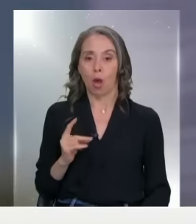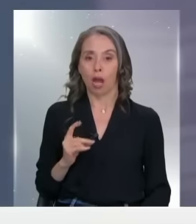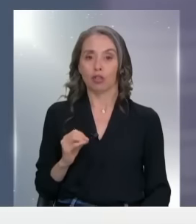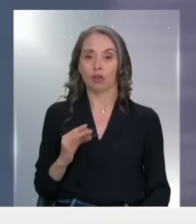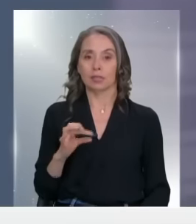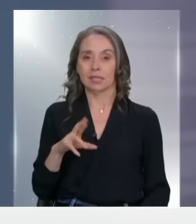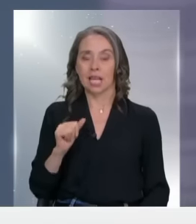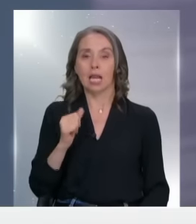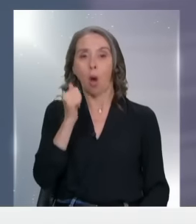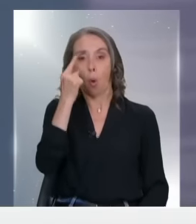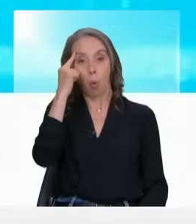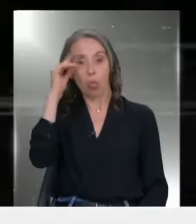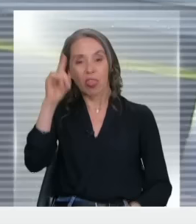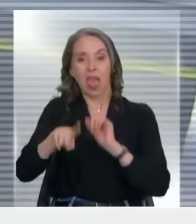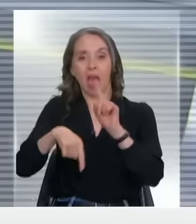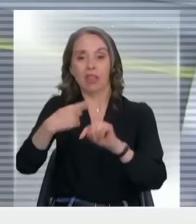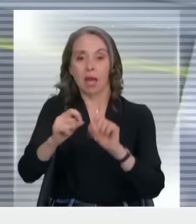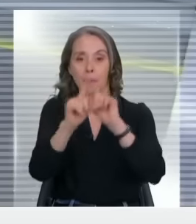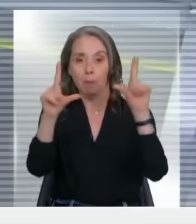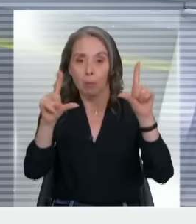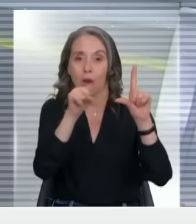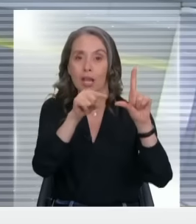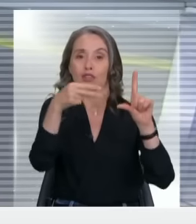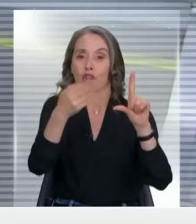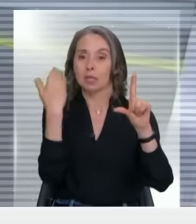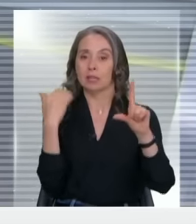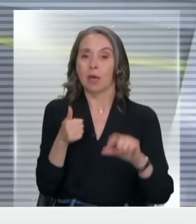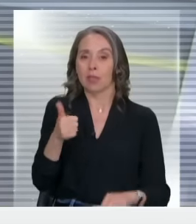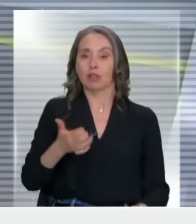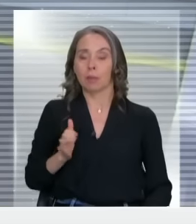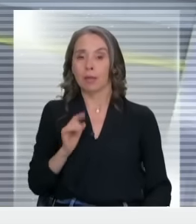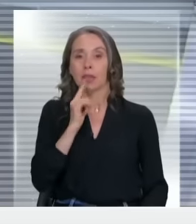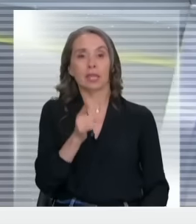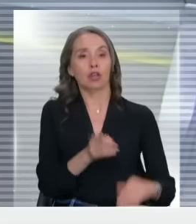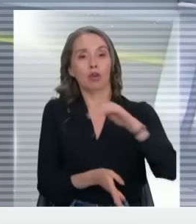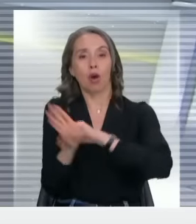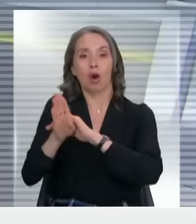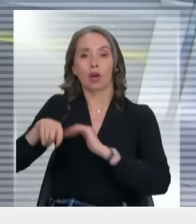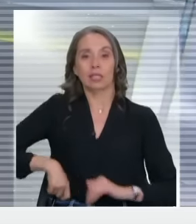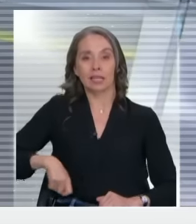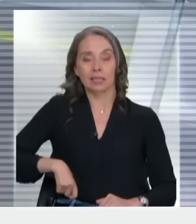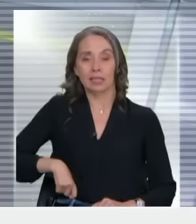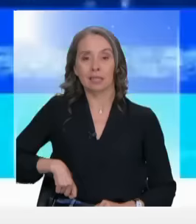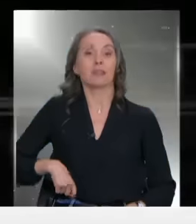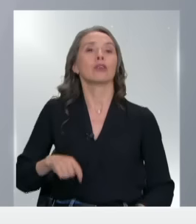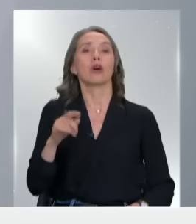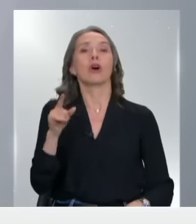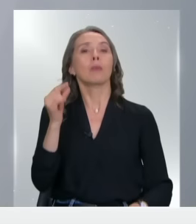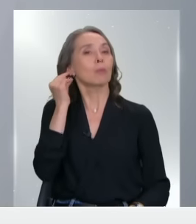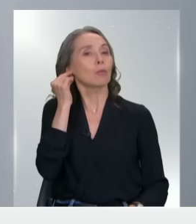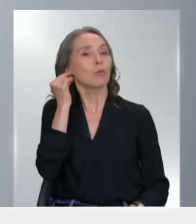un día después de esto. El director de la PDI llamó a retiro absoluto a la jefa de inteligencia.